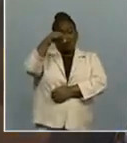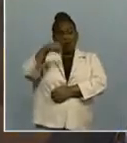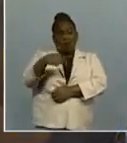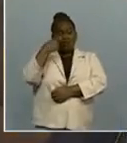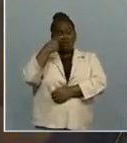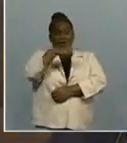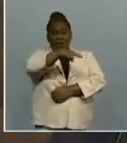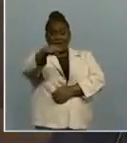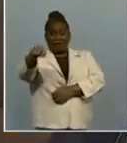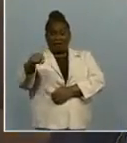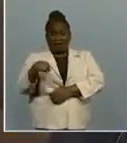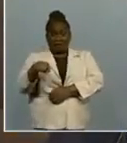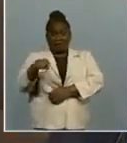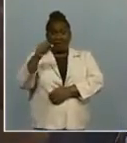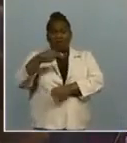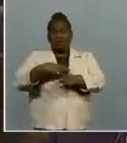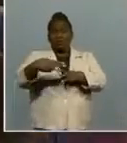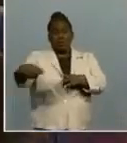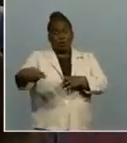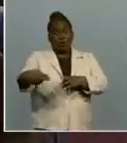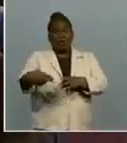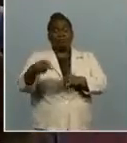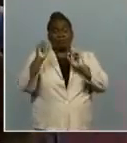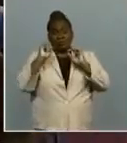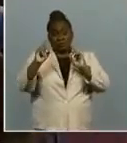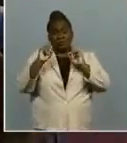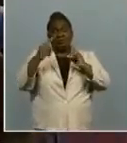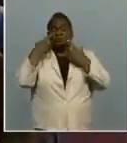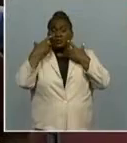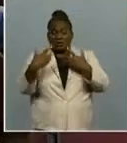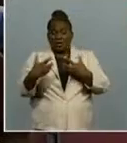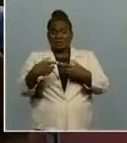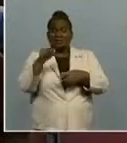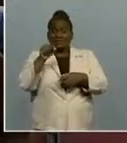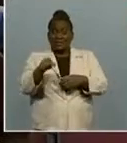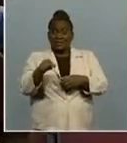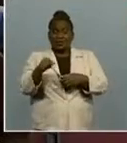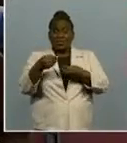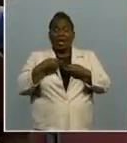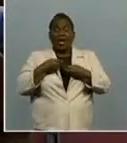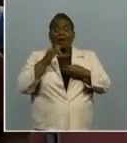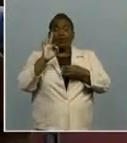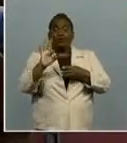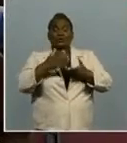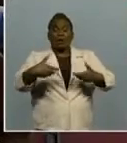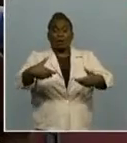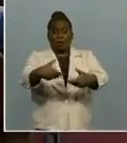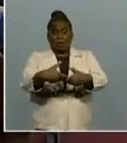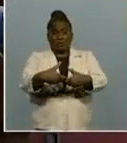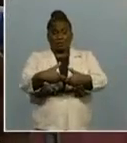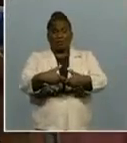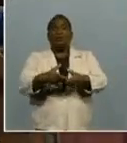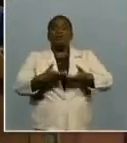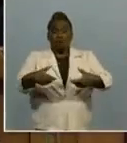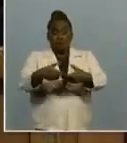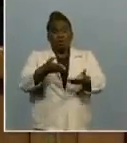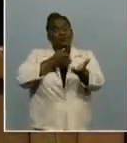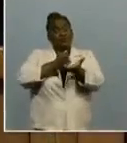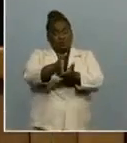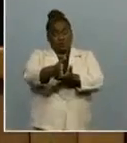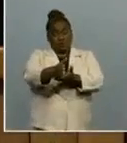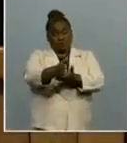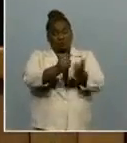un hito en nuestra historia política que define al octavo congreso como el congreso de la continuidad y el